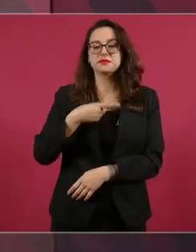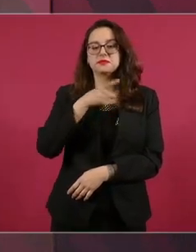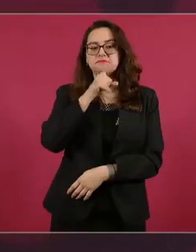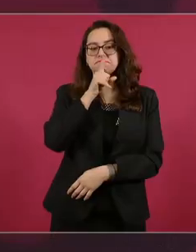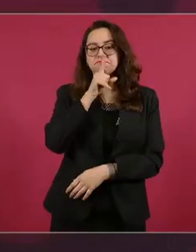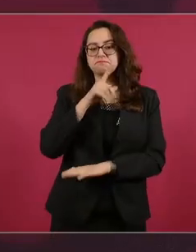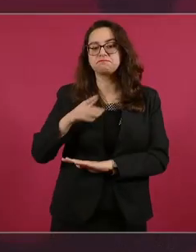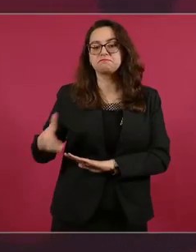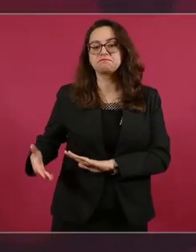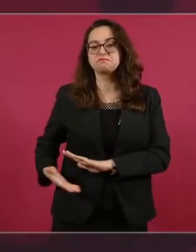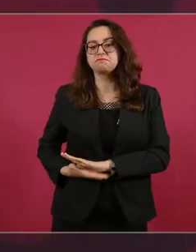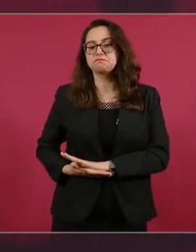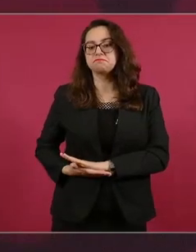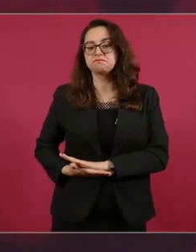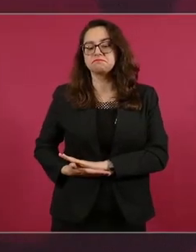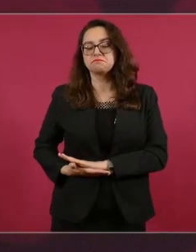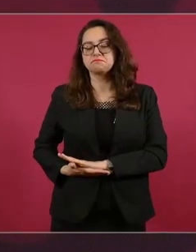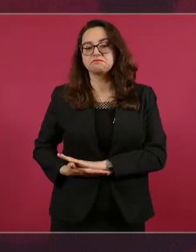no pagar impuestos